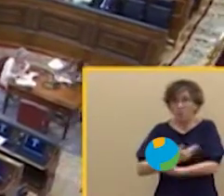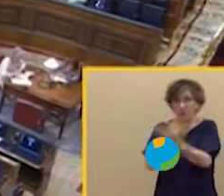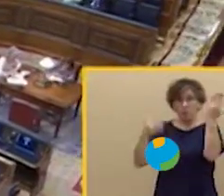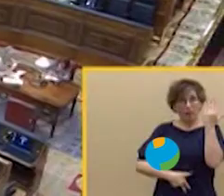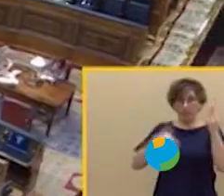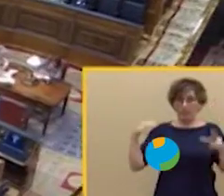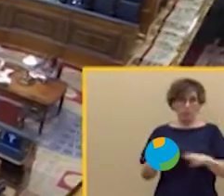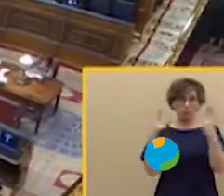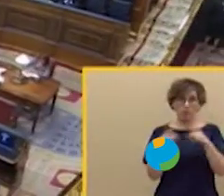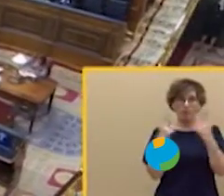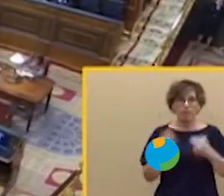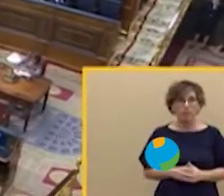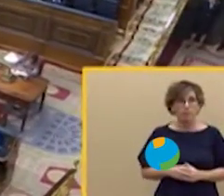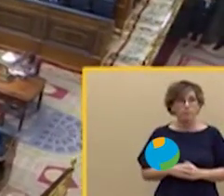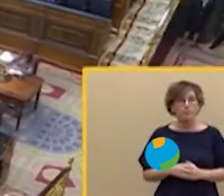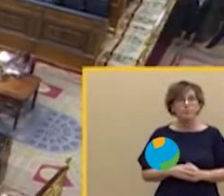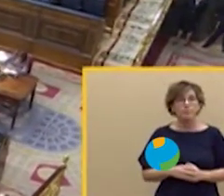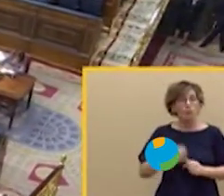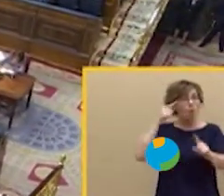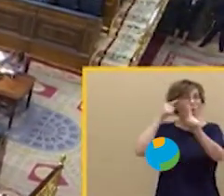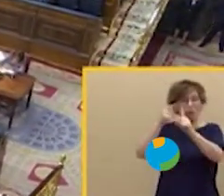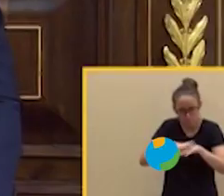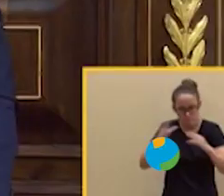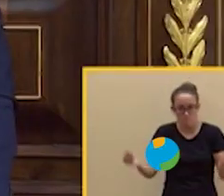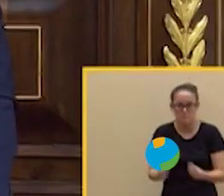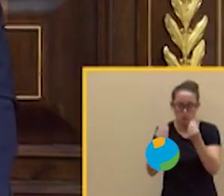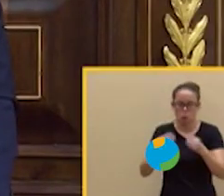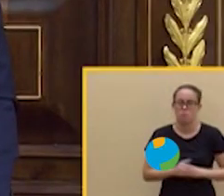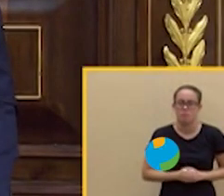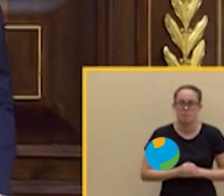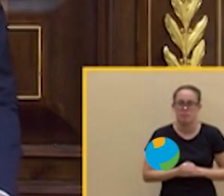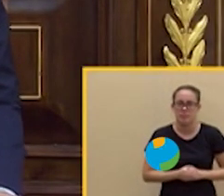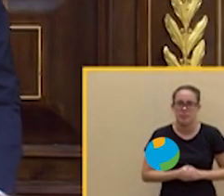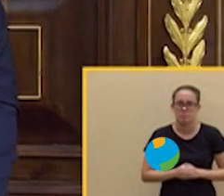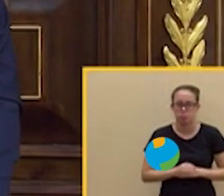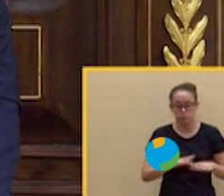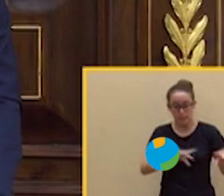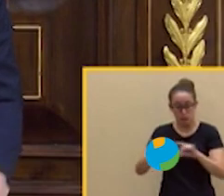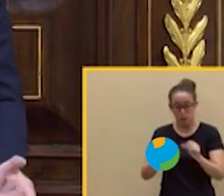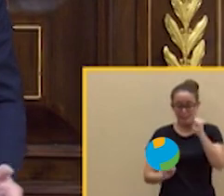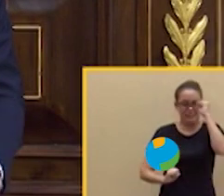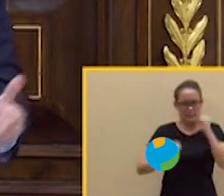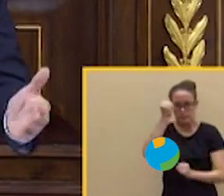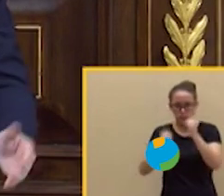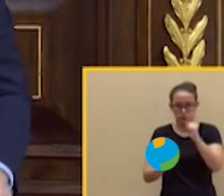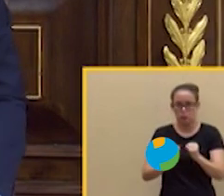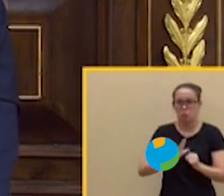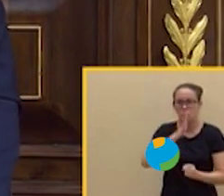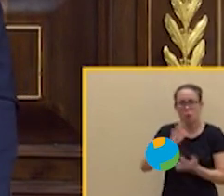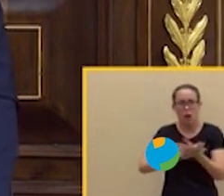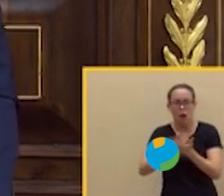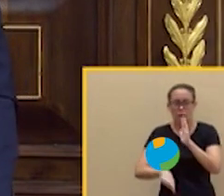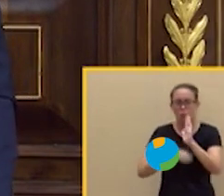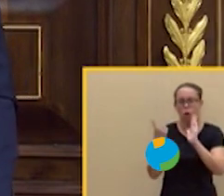ha vuelto a ser protagonista. La superación de nuestras tensiones territoriales no vendrá solamente de la invocación de la ley, de la Constitución y